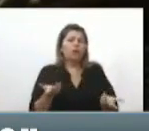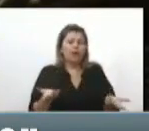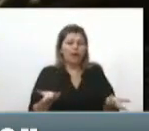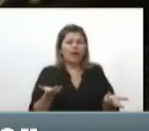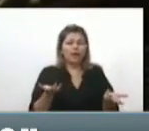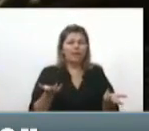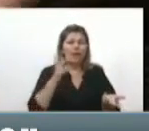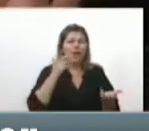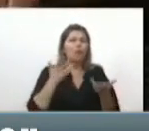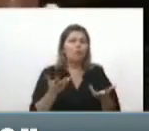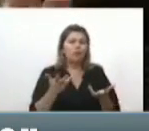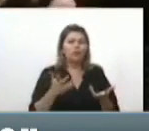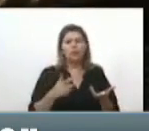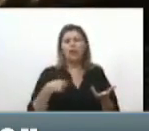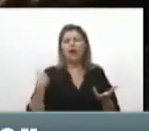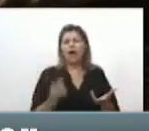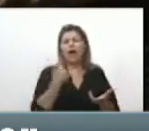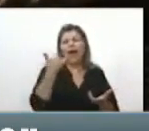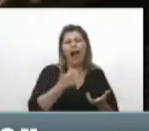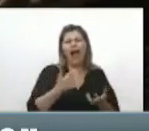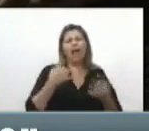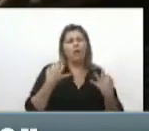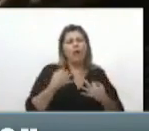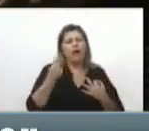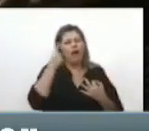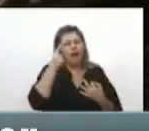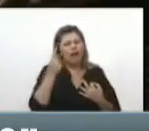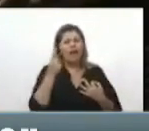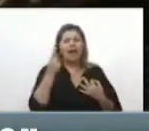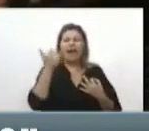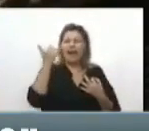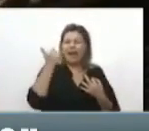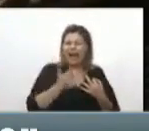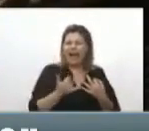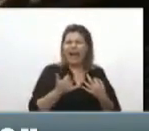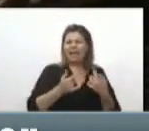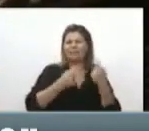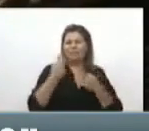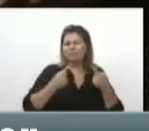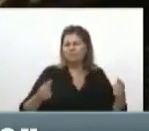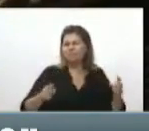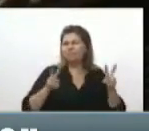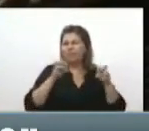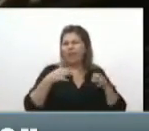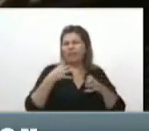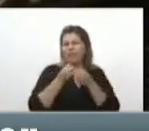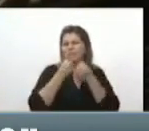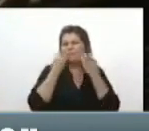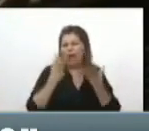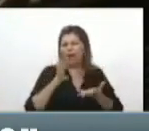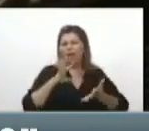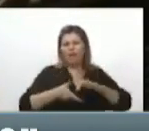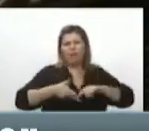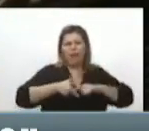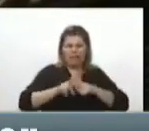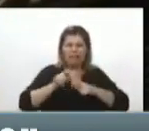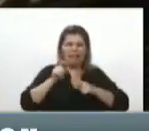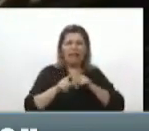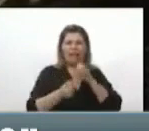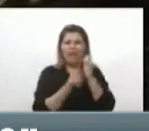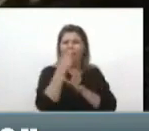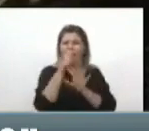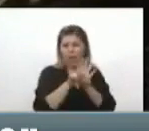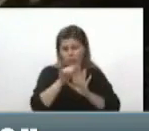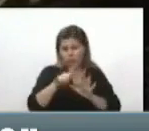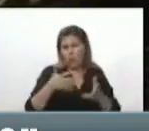de de buenas intenciones con un montón de agujeros jurídicos horribles que deberían mejorar la técnica legislativa Por supuesto que así